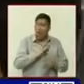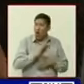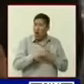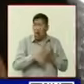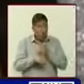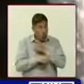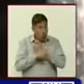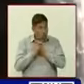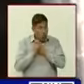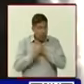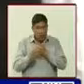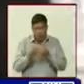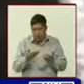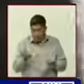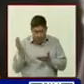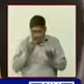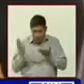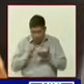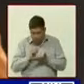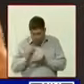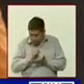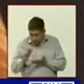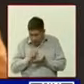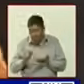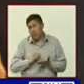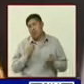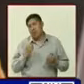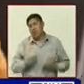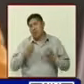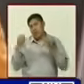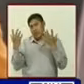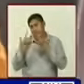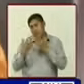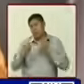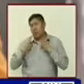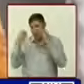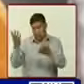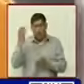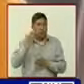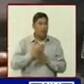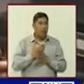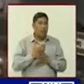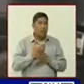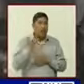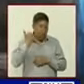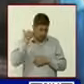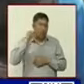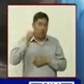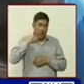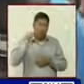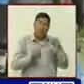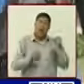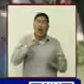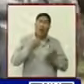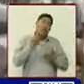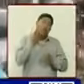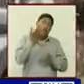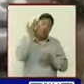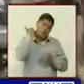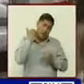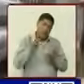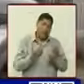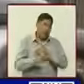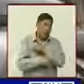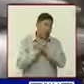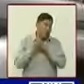sido robados se está secuestrando en este momento y recuperando en coordinación con la FELCC. ¿Este es el vehículo? Sí, este es el vehículo que habría sido robado, ya se ha